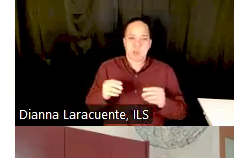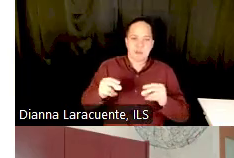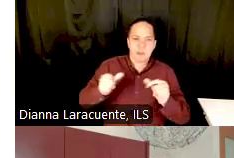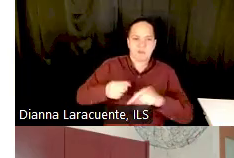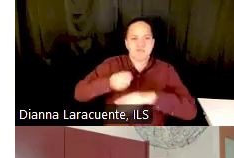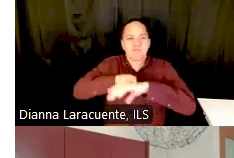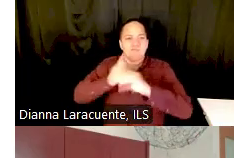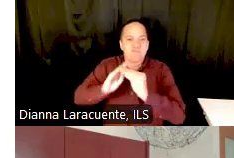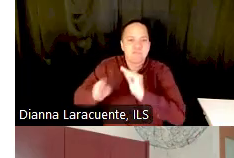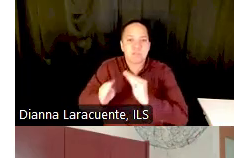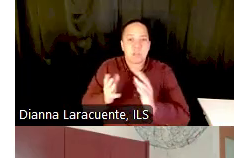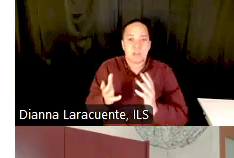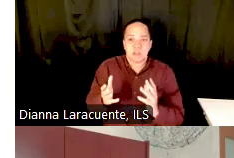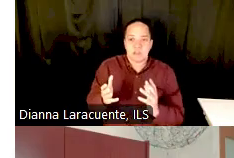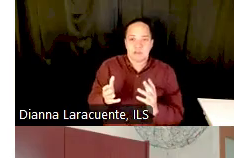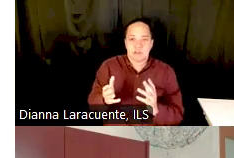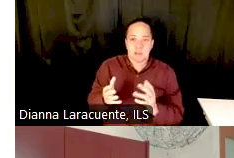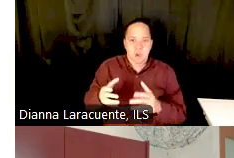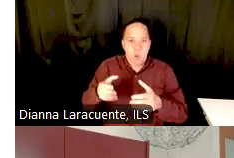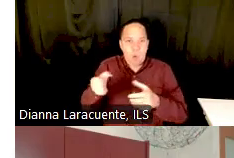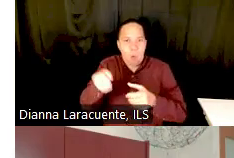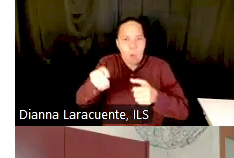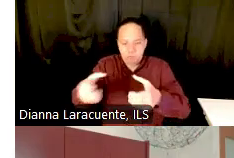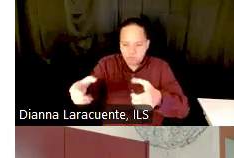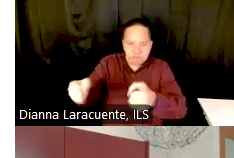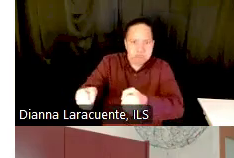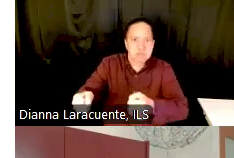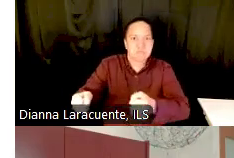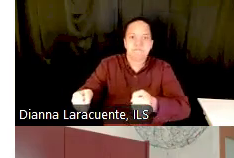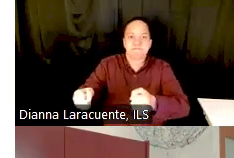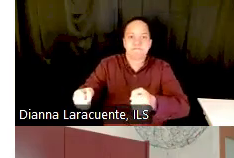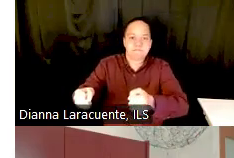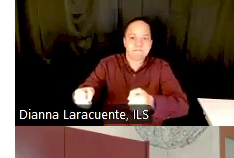corregir, a aguantar, es